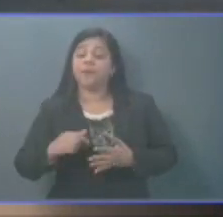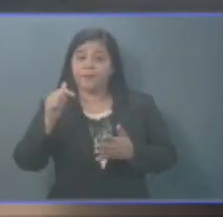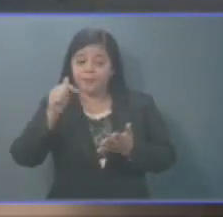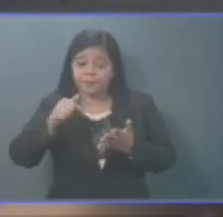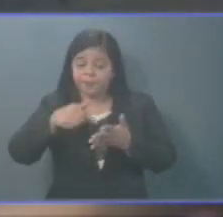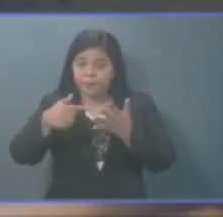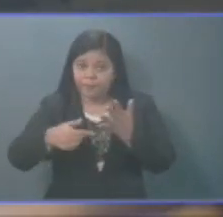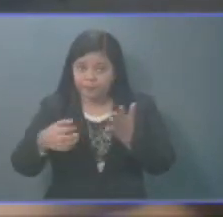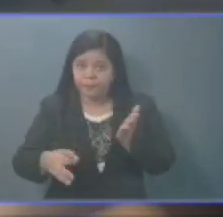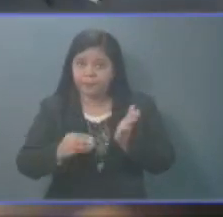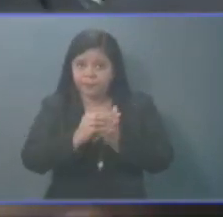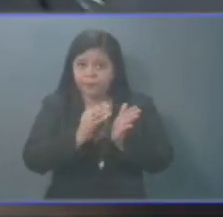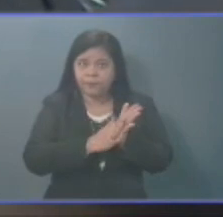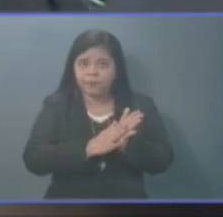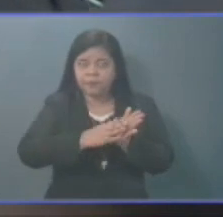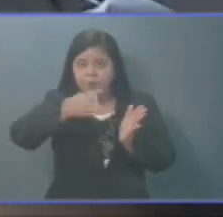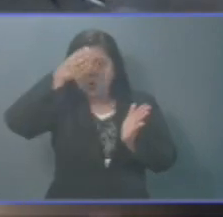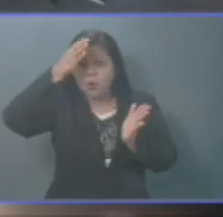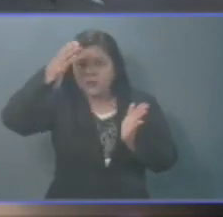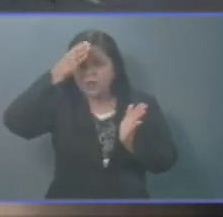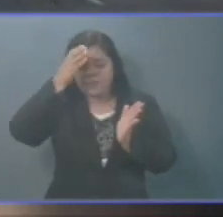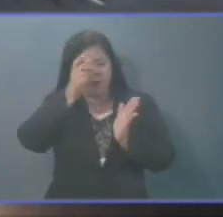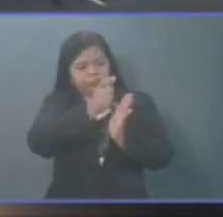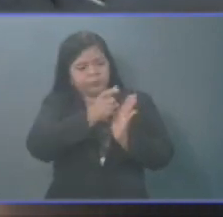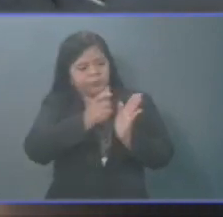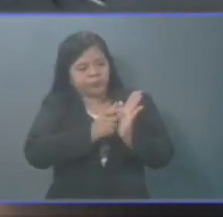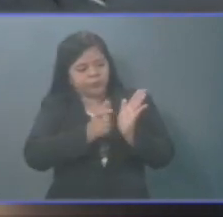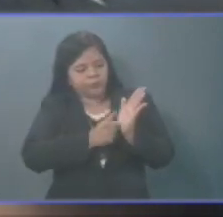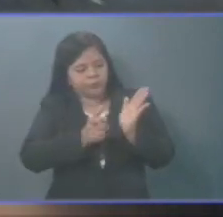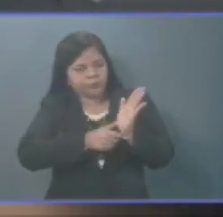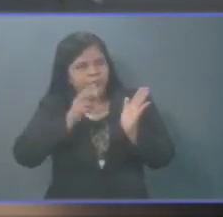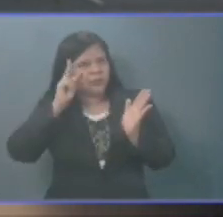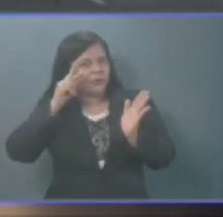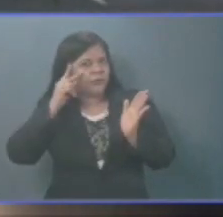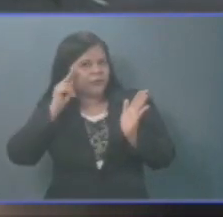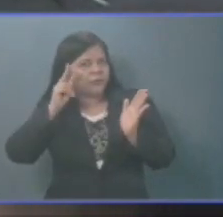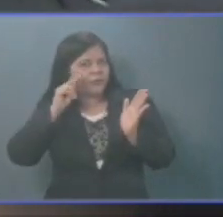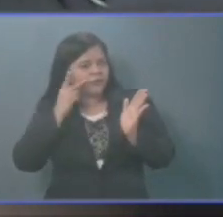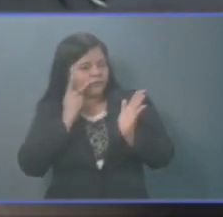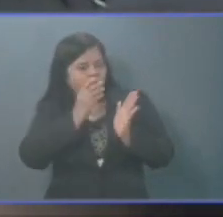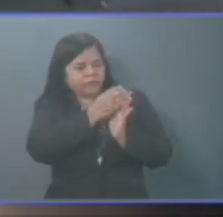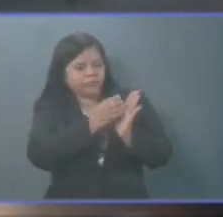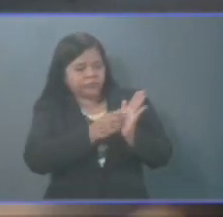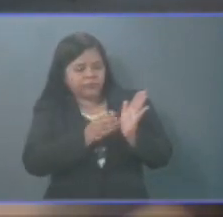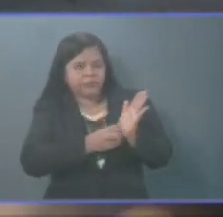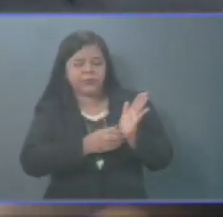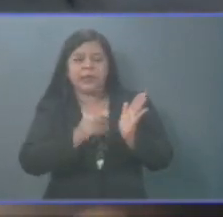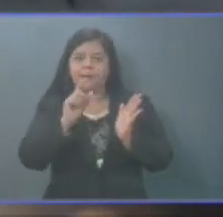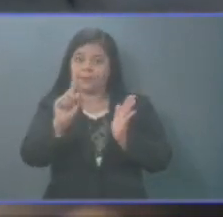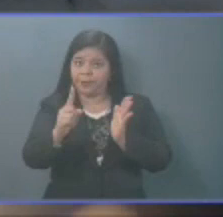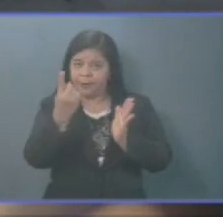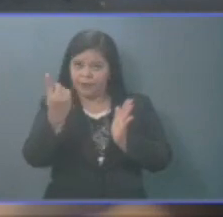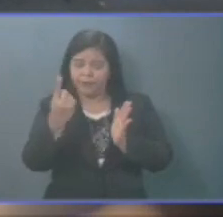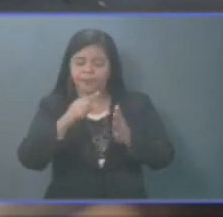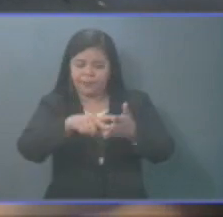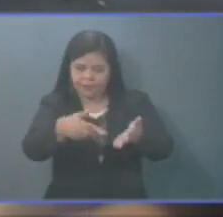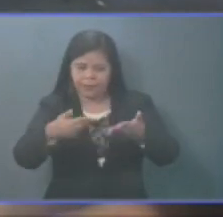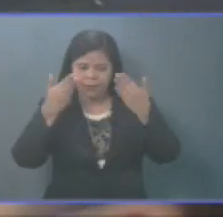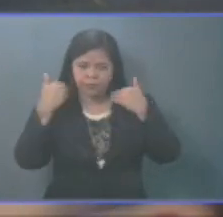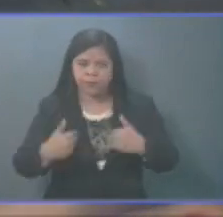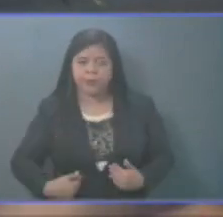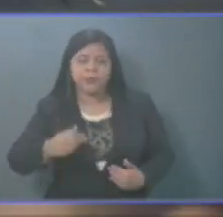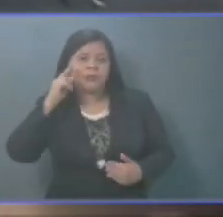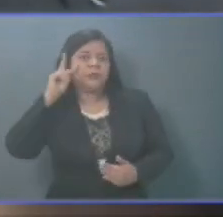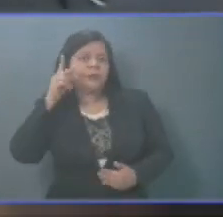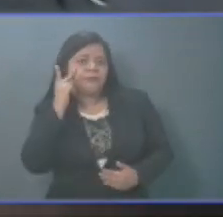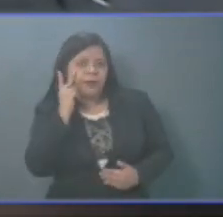la presente ley, se entenderá por a. Derechos humanos, las libertades, derechos